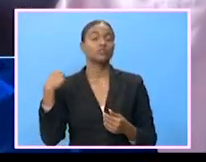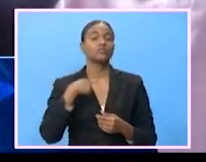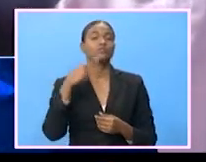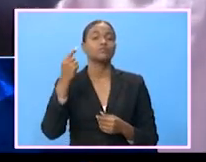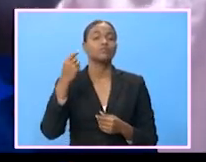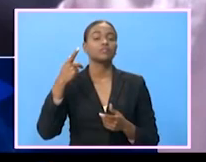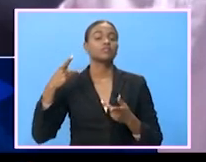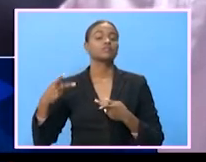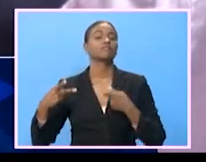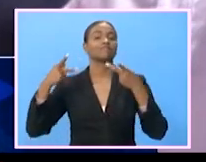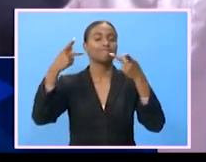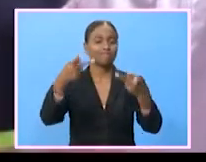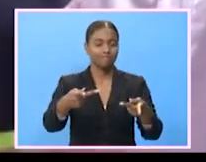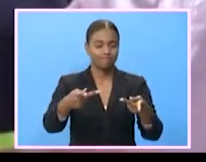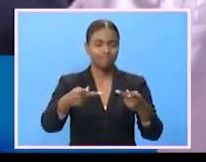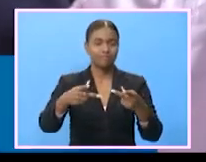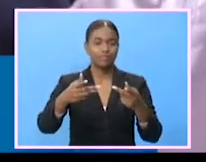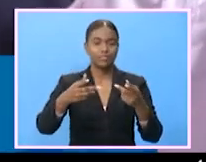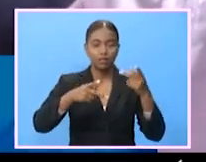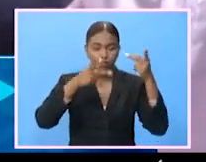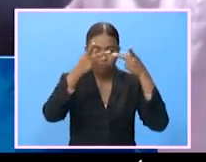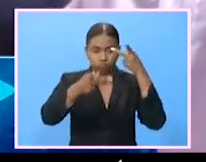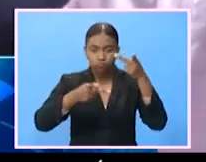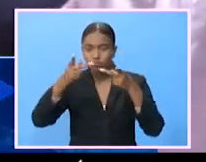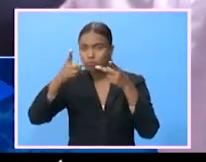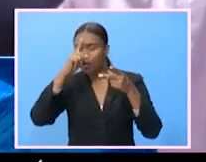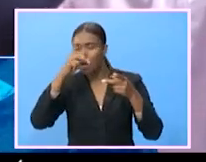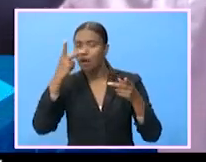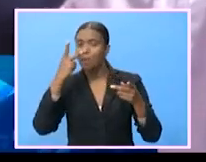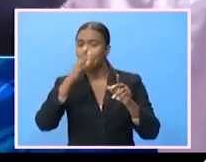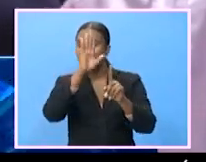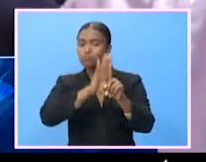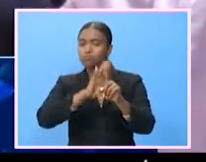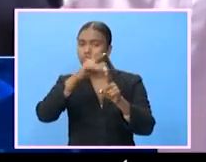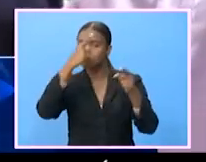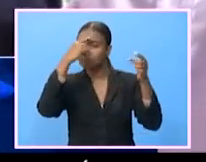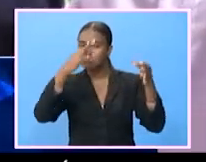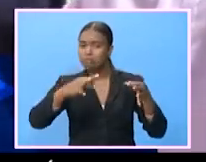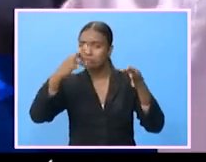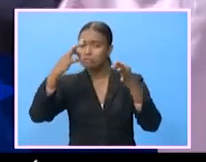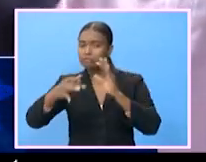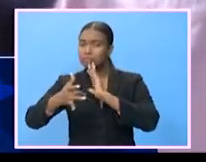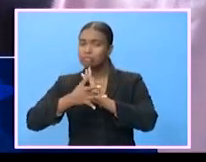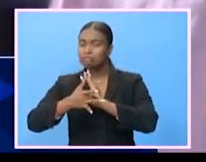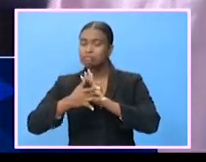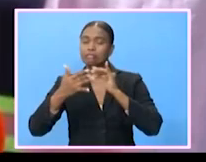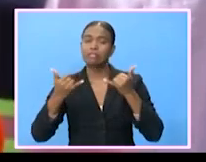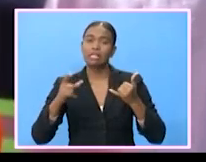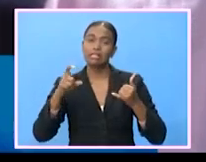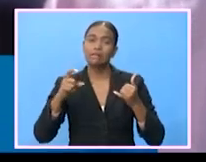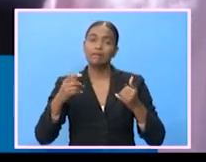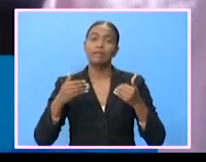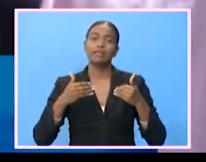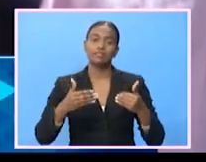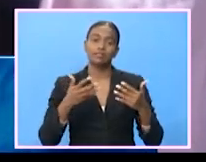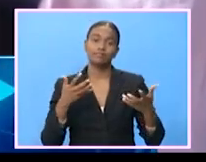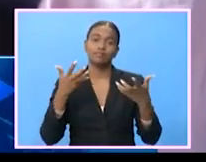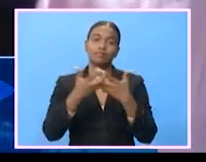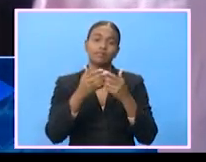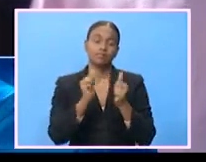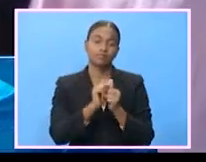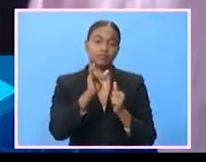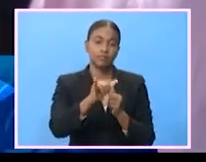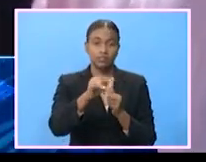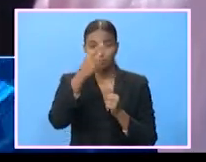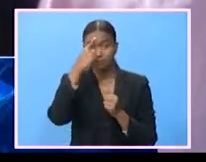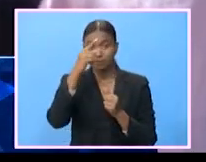trasladamos al corazón de las obras para tomar las decisiones técnicas que se deban adoptar